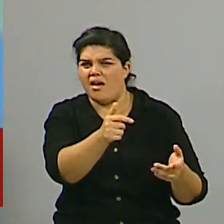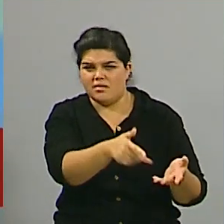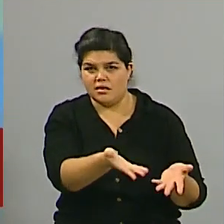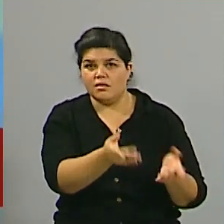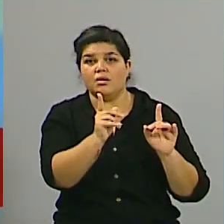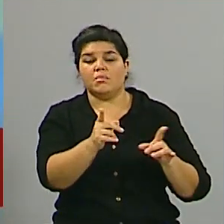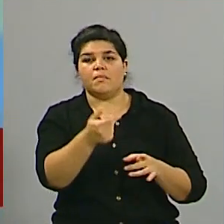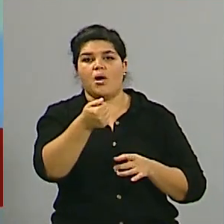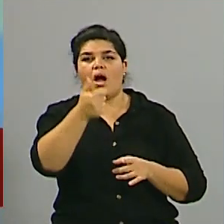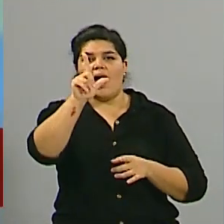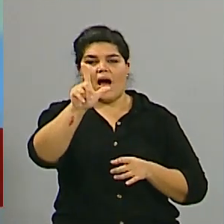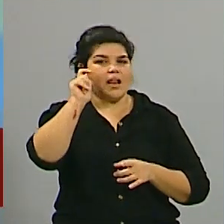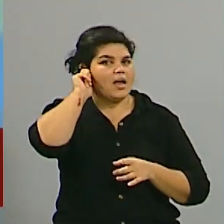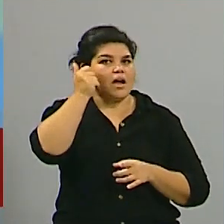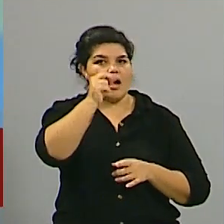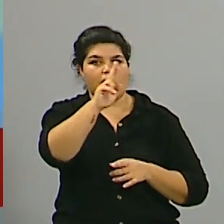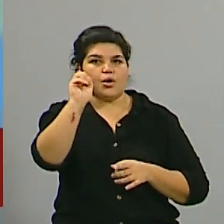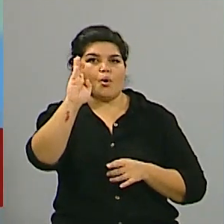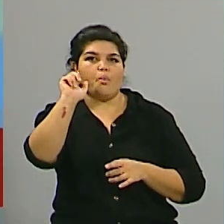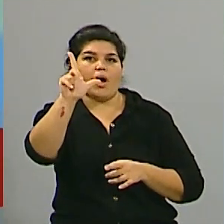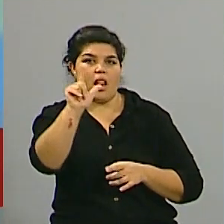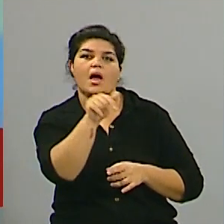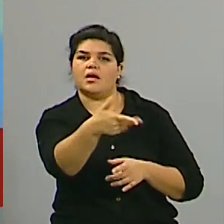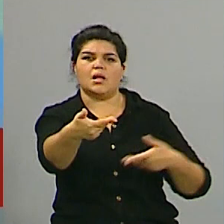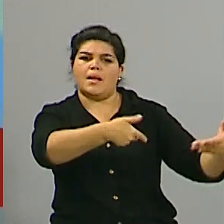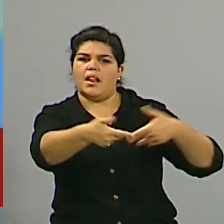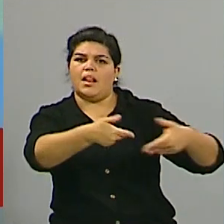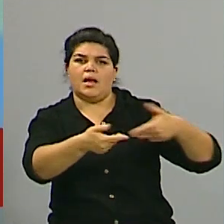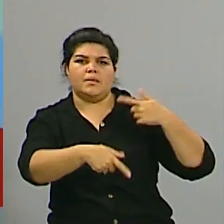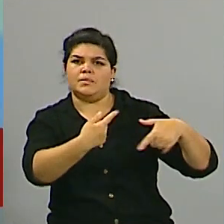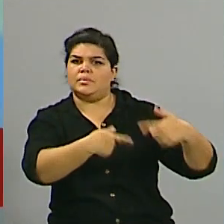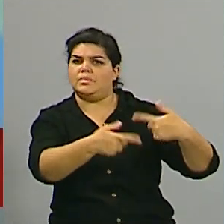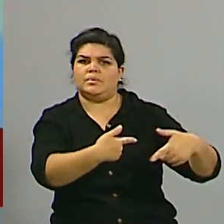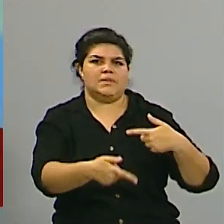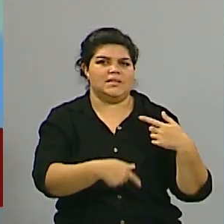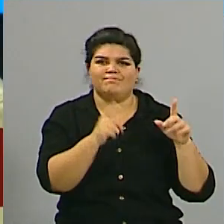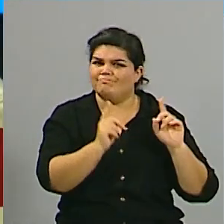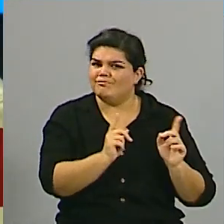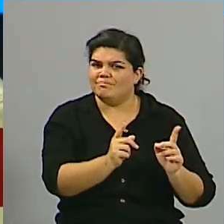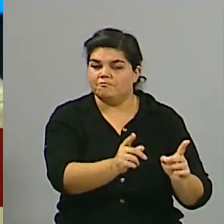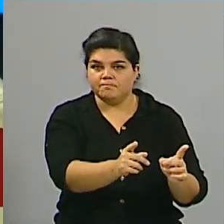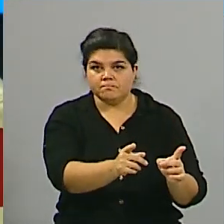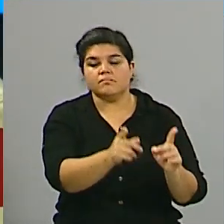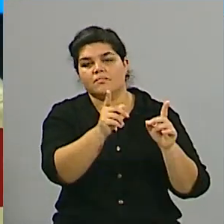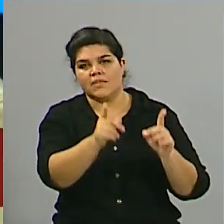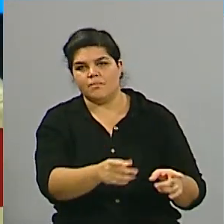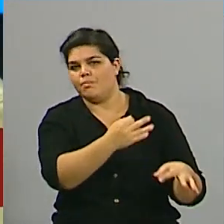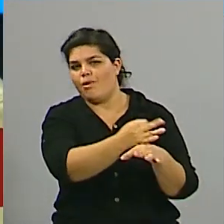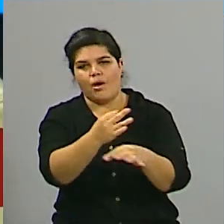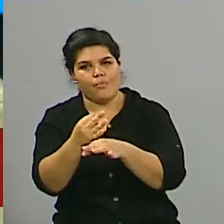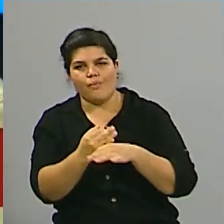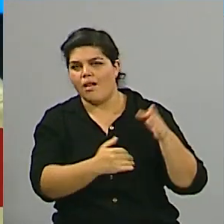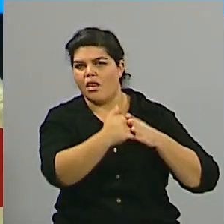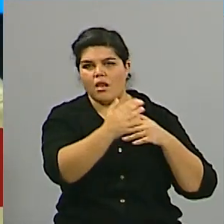muy importante, pero después, por otro lado, en la infraestructura de los establecimientos educativos. Claro. Entonces, bueno, estamos atravesando una